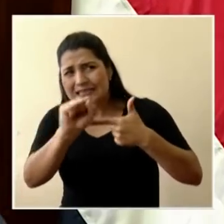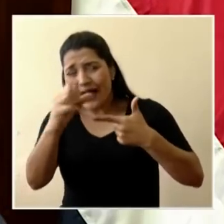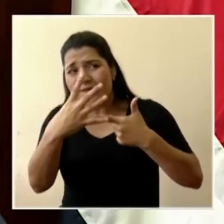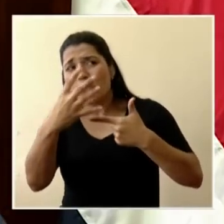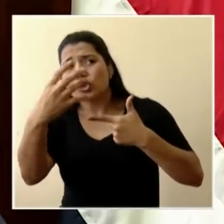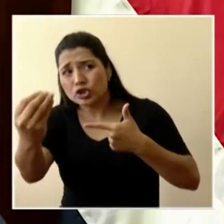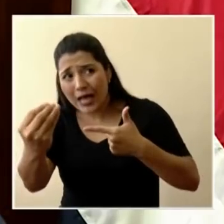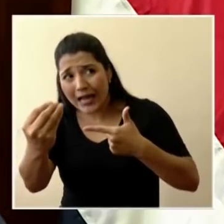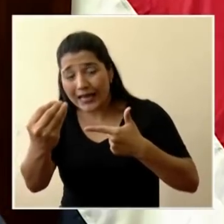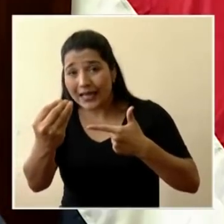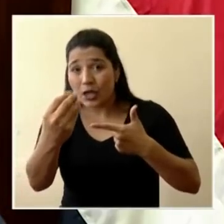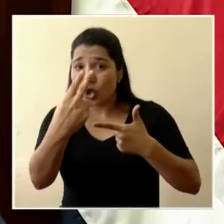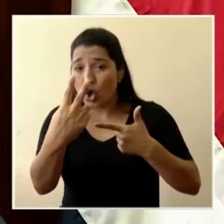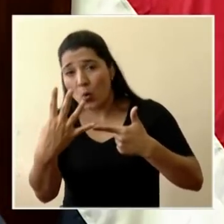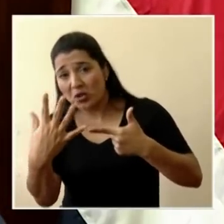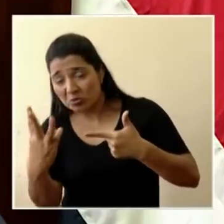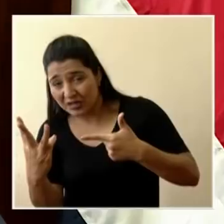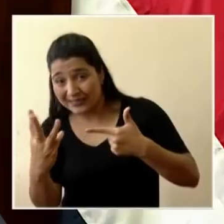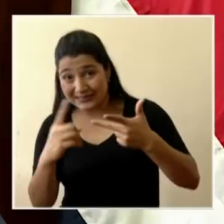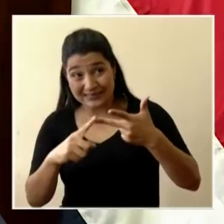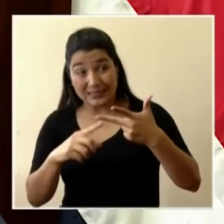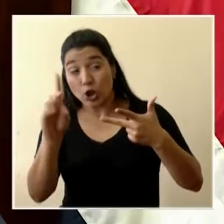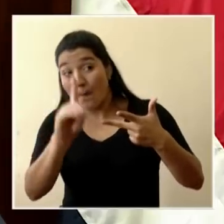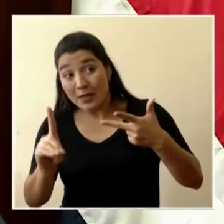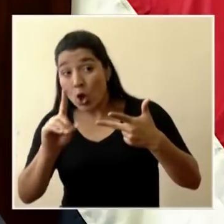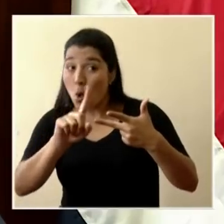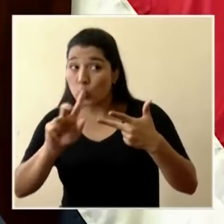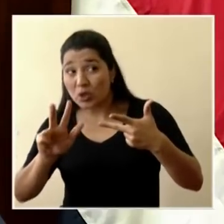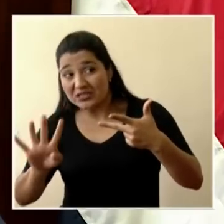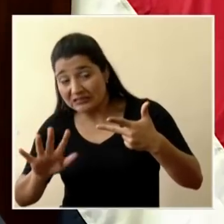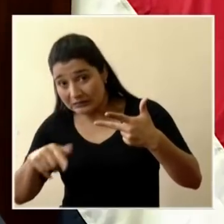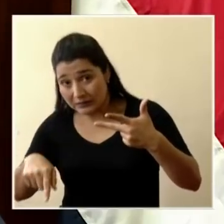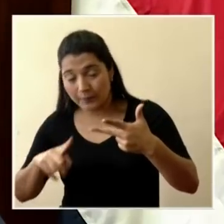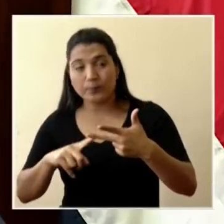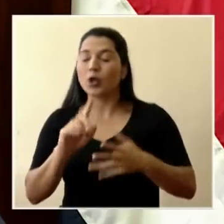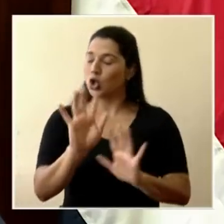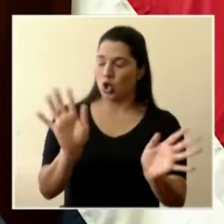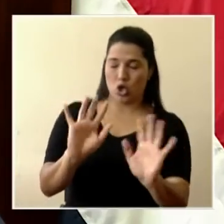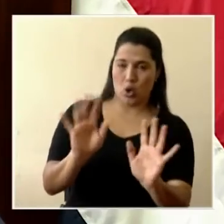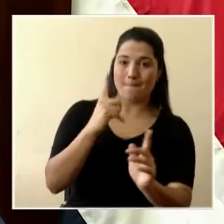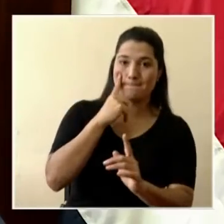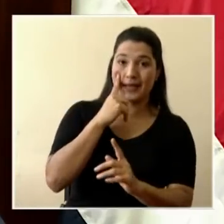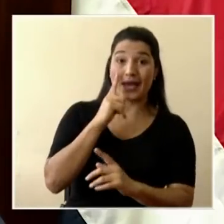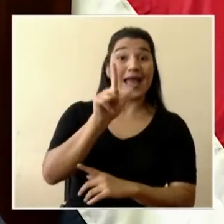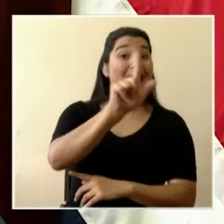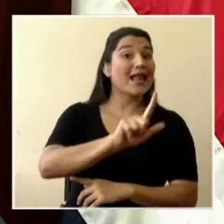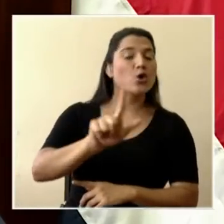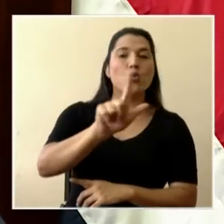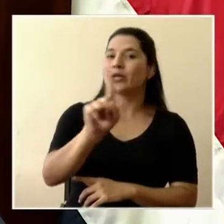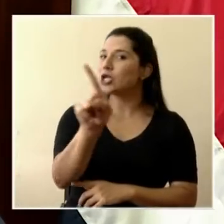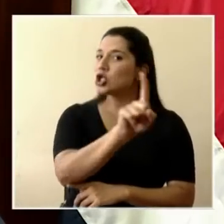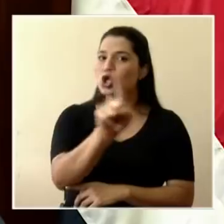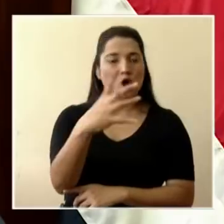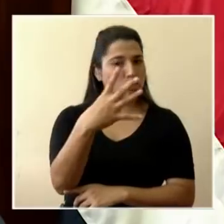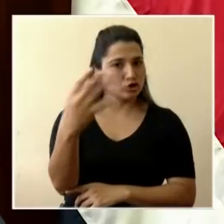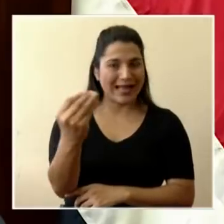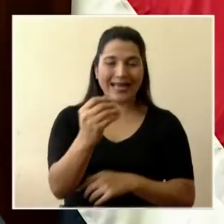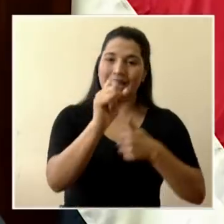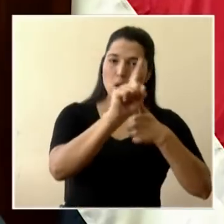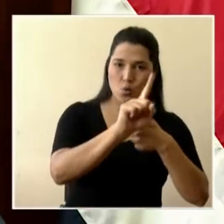voy a aclararlo, no sé si fue que lo expliqué mal. Dice, no circulan el lunes, no circulan las placas 1 y